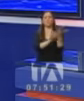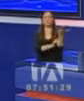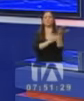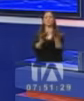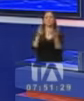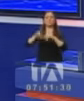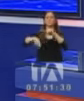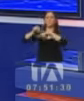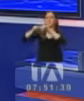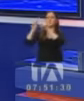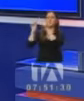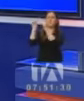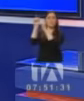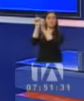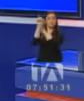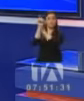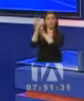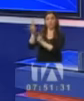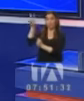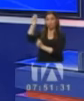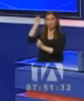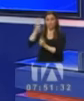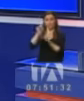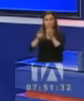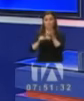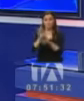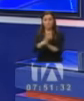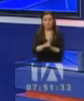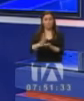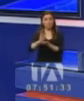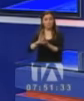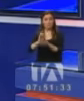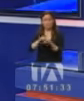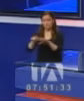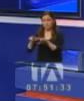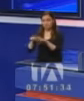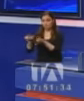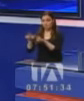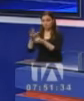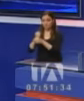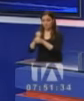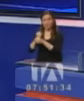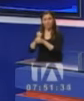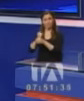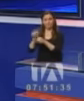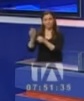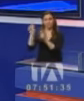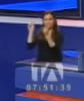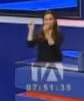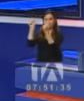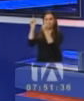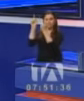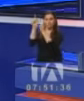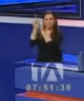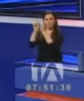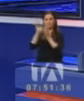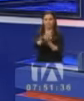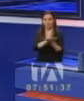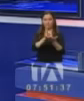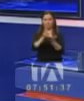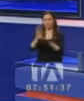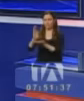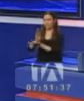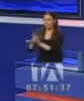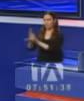de la capital genera oposición en algunos vecinos de los barrios por donde se realizará el trazado de las cabinas. Uno de ellos es el sector